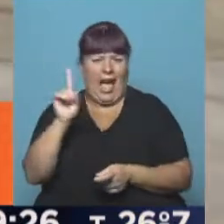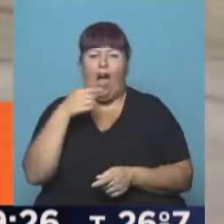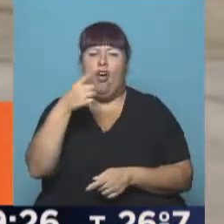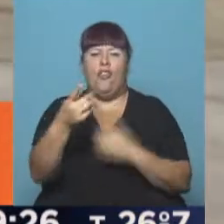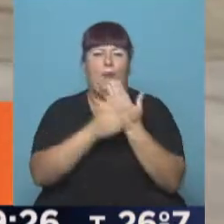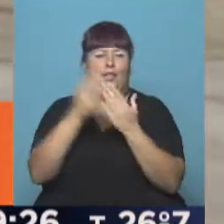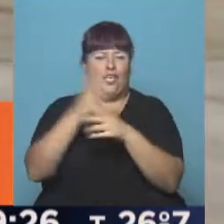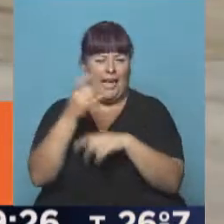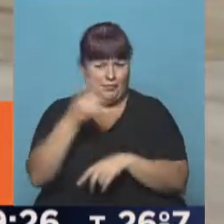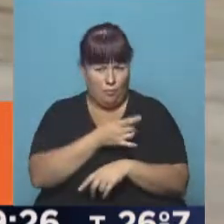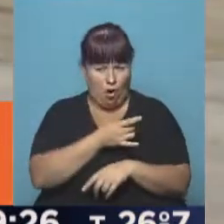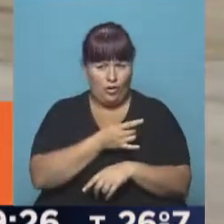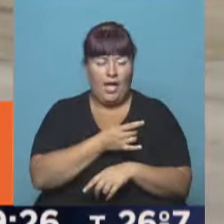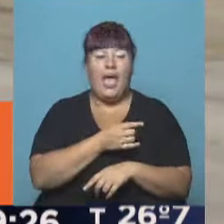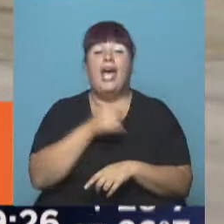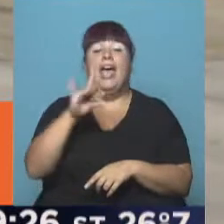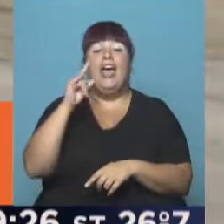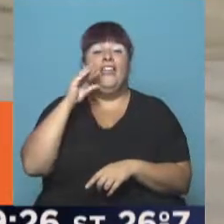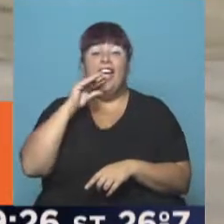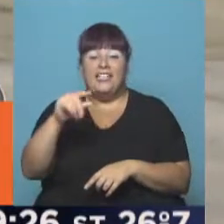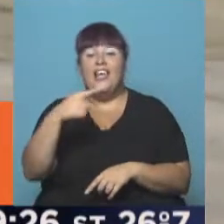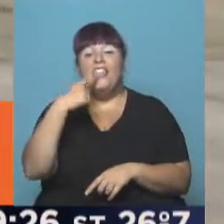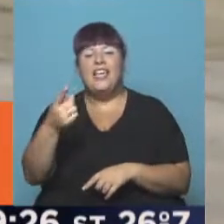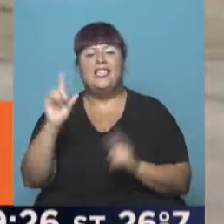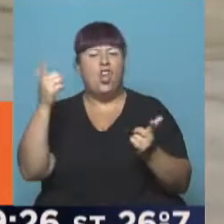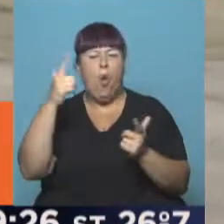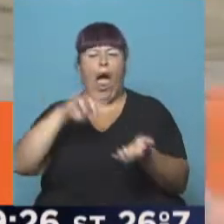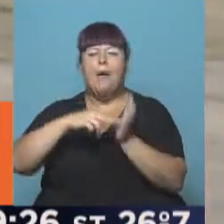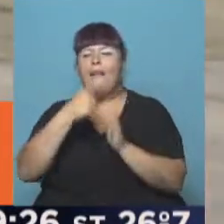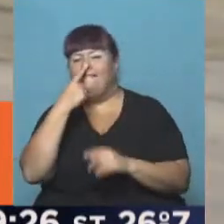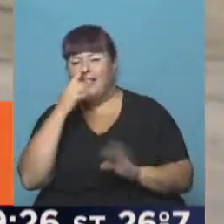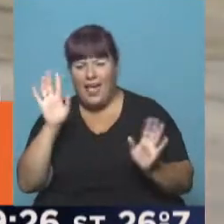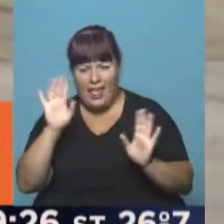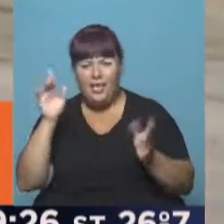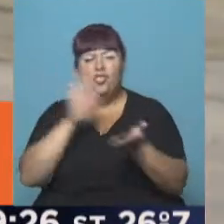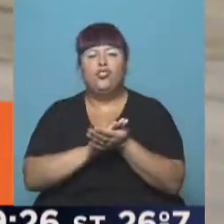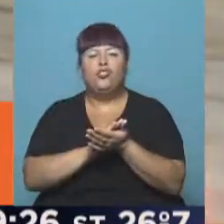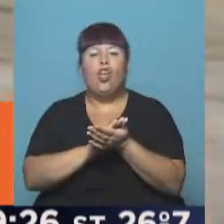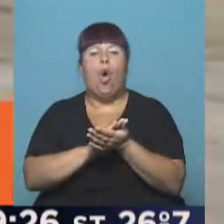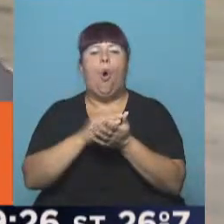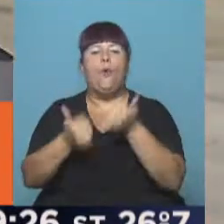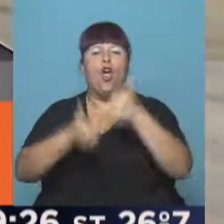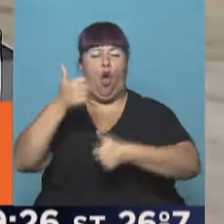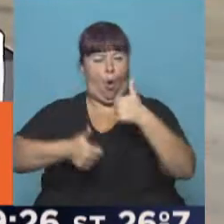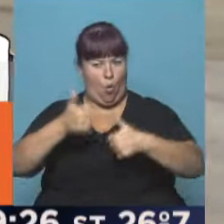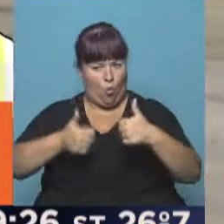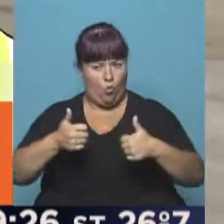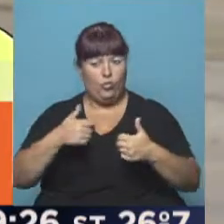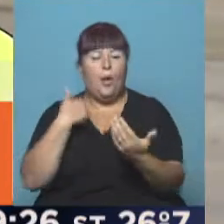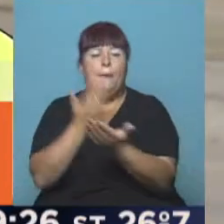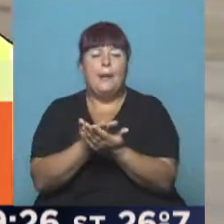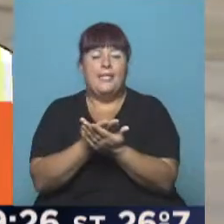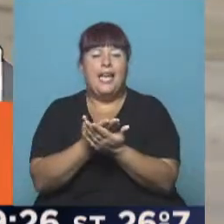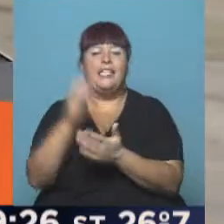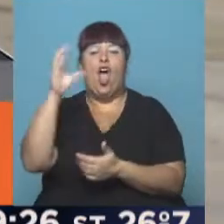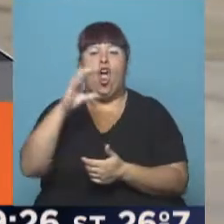ministro de Transporte. Dietrich consideró que no existe un conflicto de intereses en el proceso de licitación en el que se presentó la